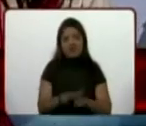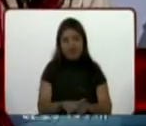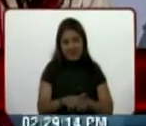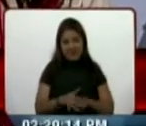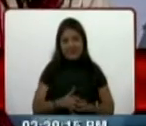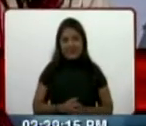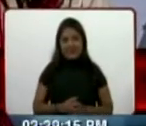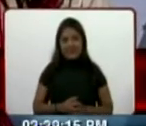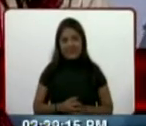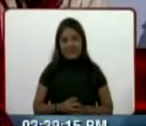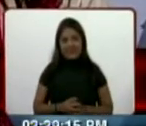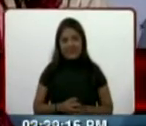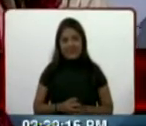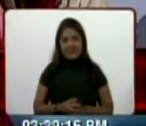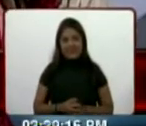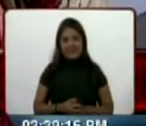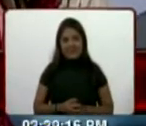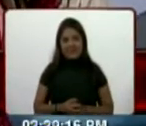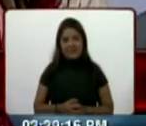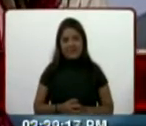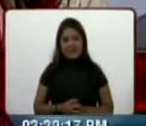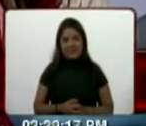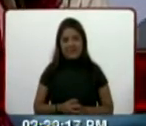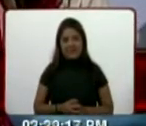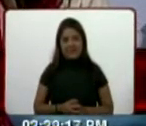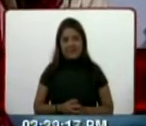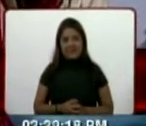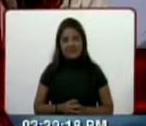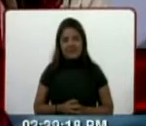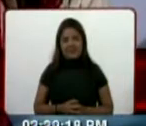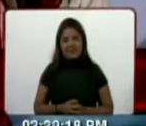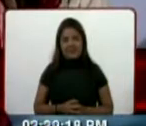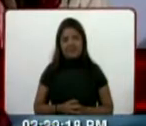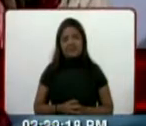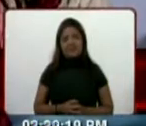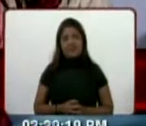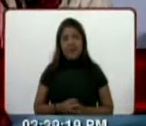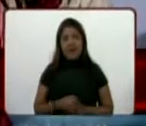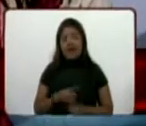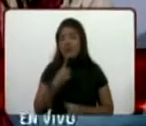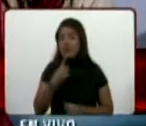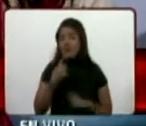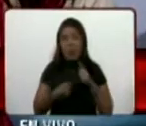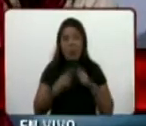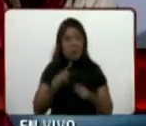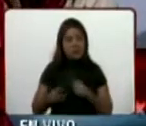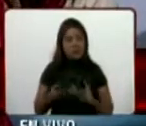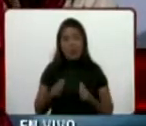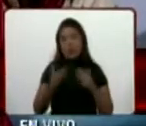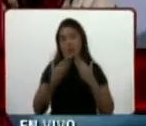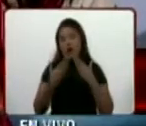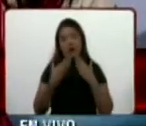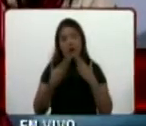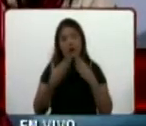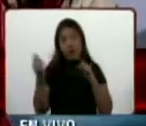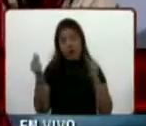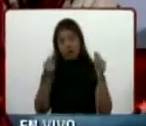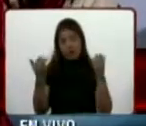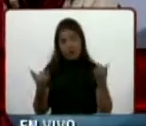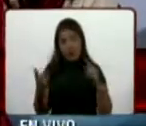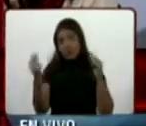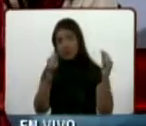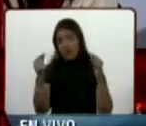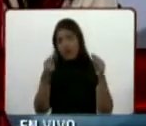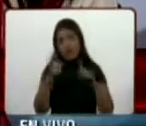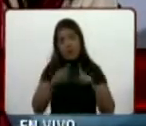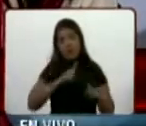formo parte del grupo de los invisibles. Para decir cosas, pero esa es la democracia, pues. Estamos en debate y